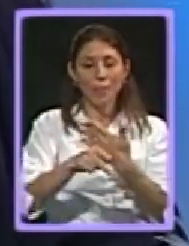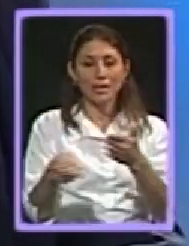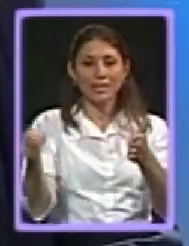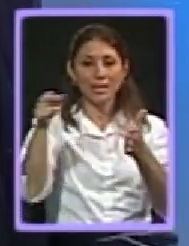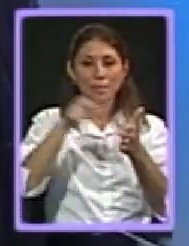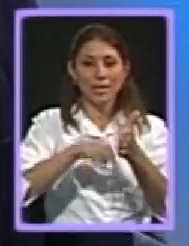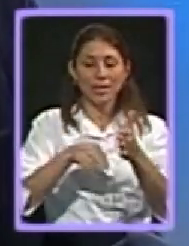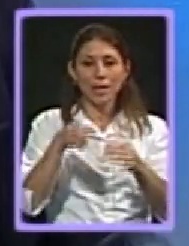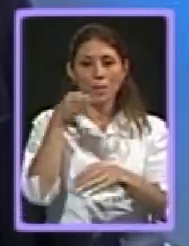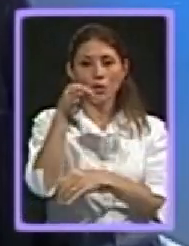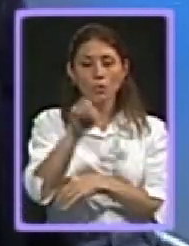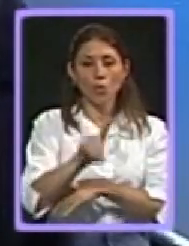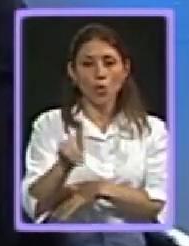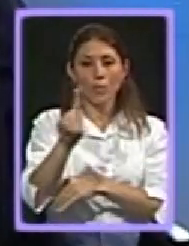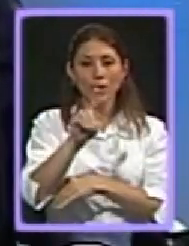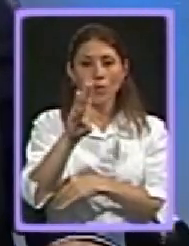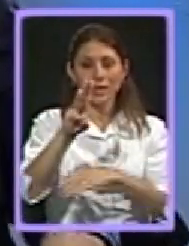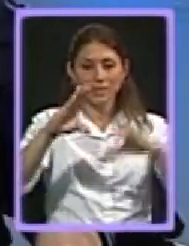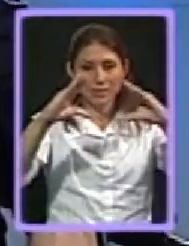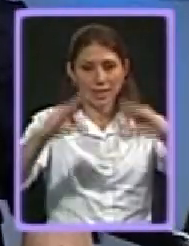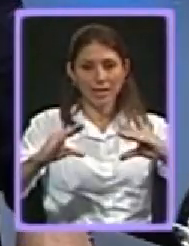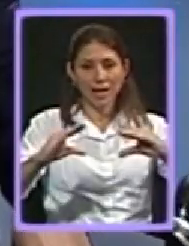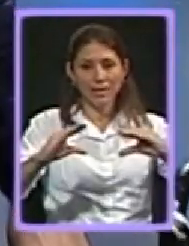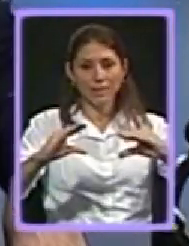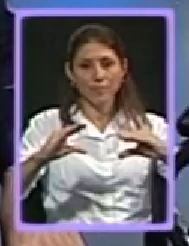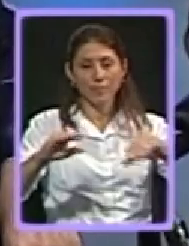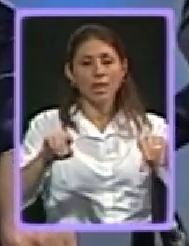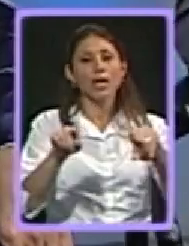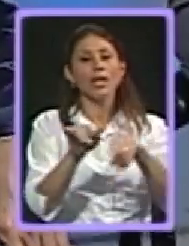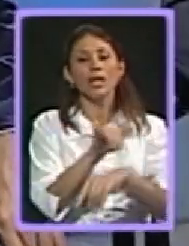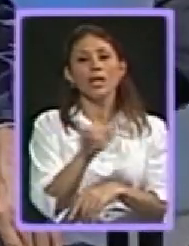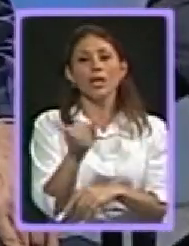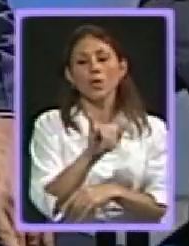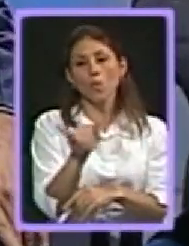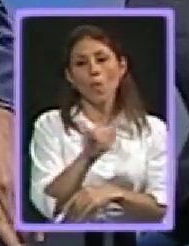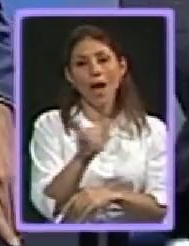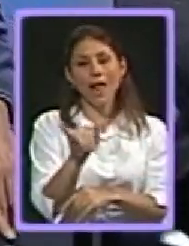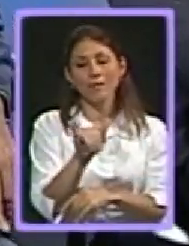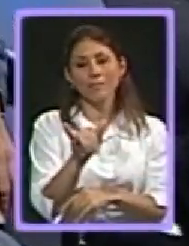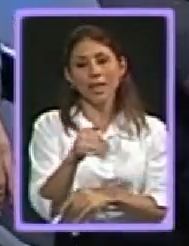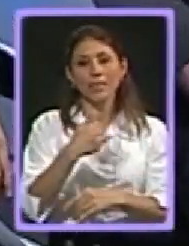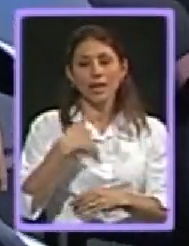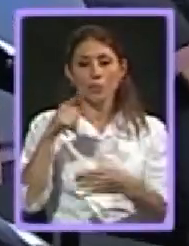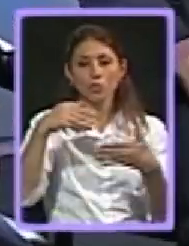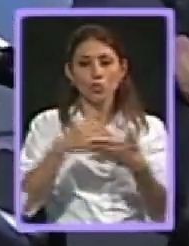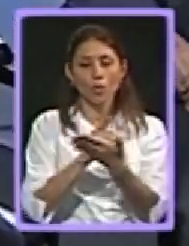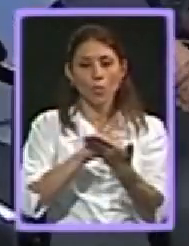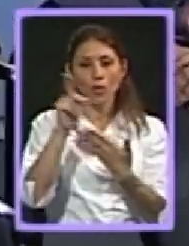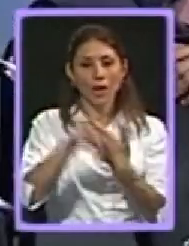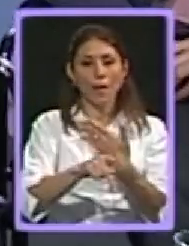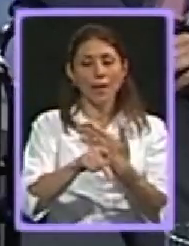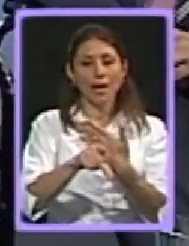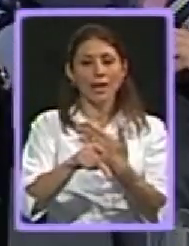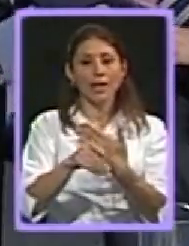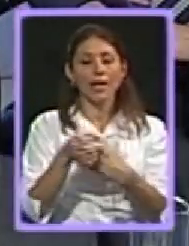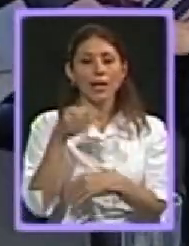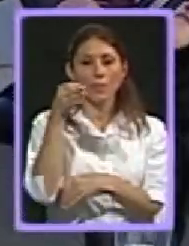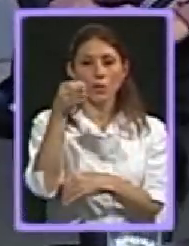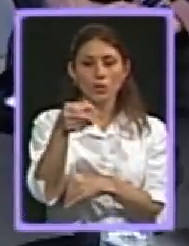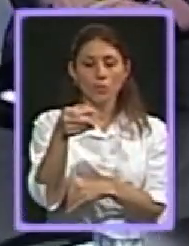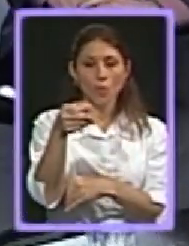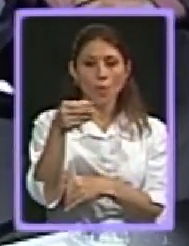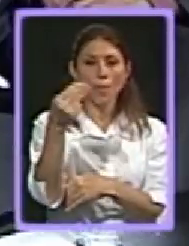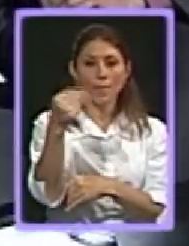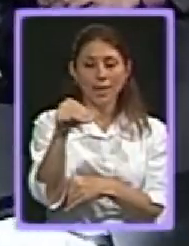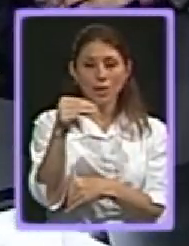se repite el próximo domingo a las 6 de la tarde, igual que tendremos un nuevo programa el